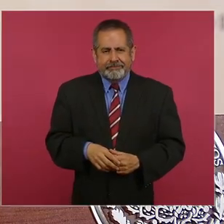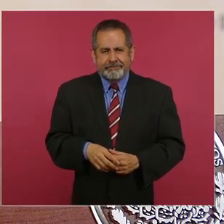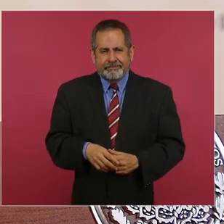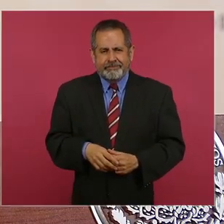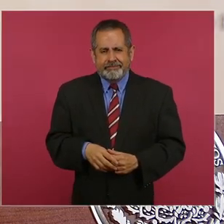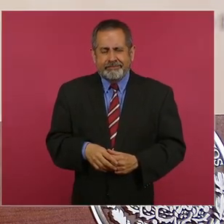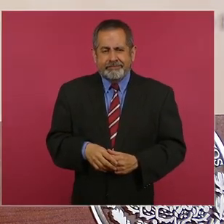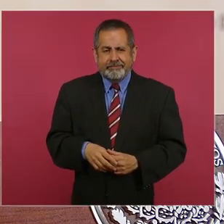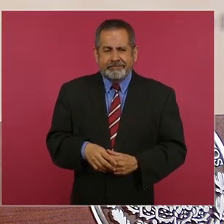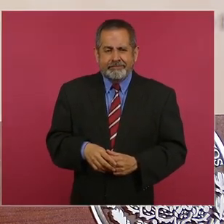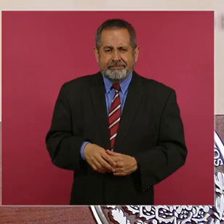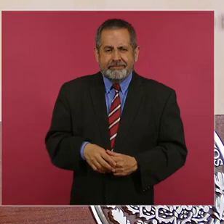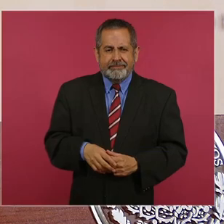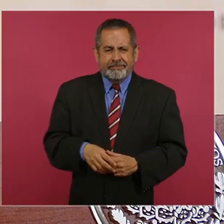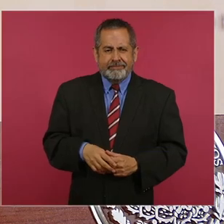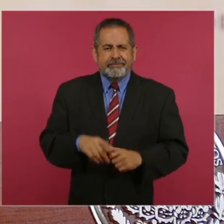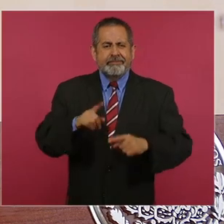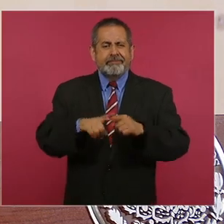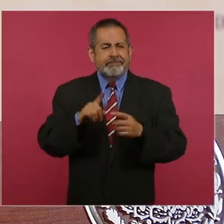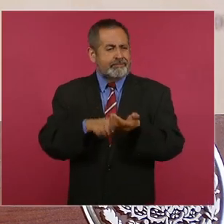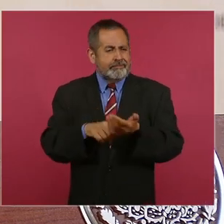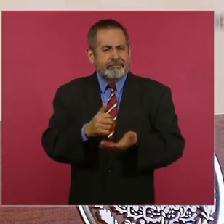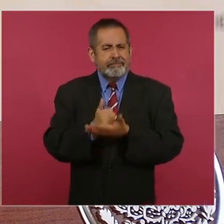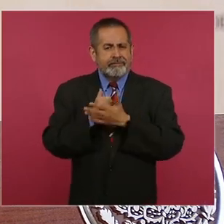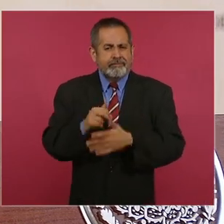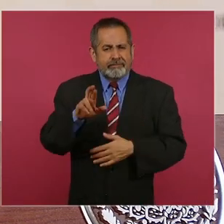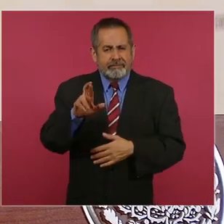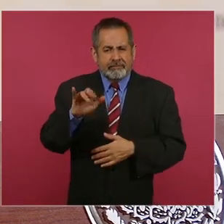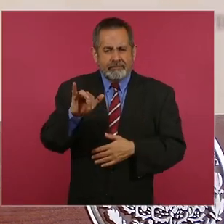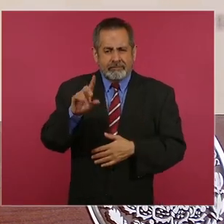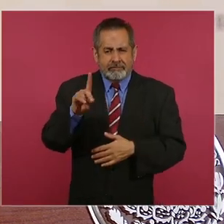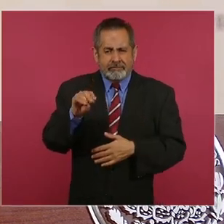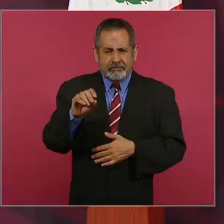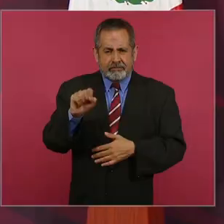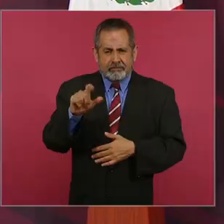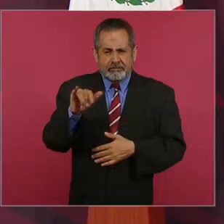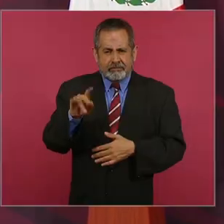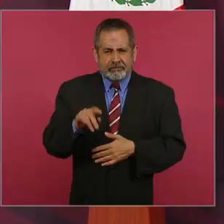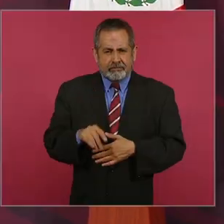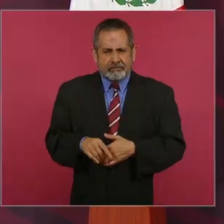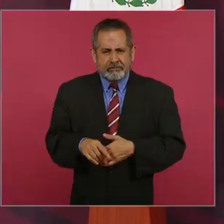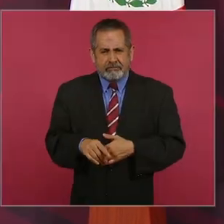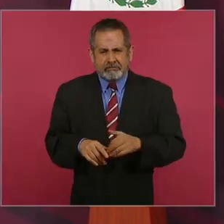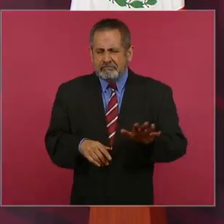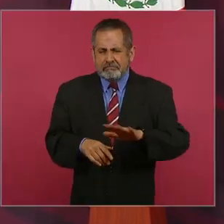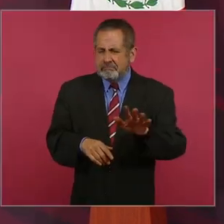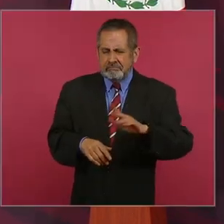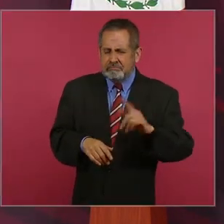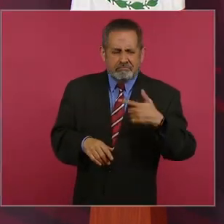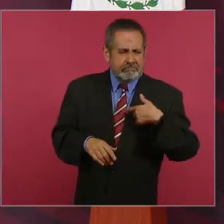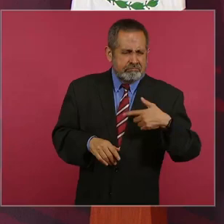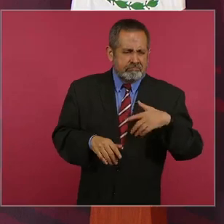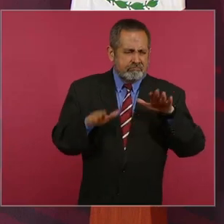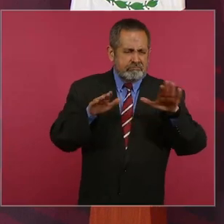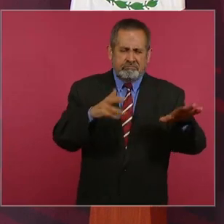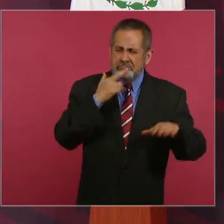llama? Ricardo Salinas diciendo no yo tengo uno mejor que ese